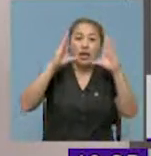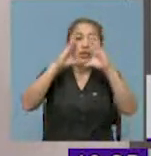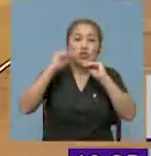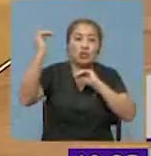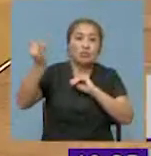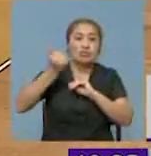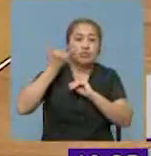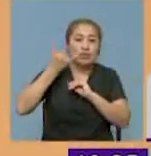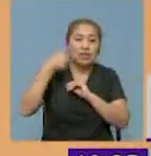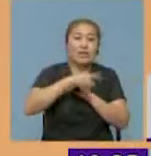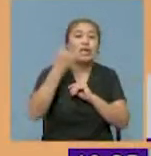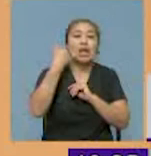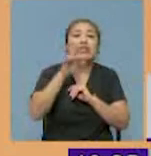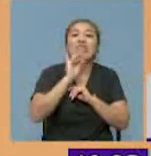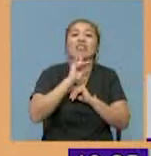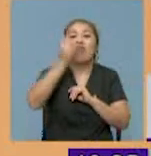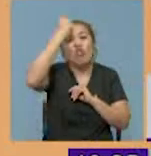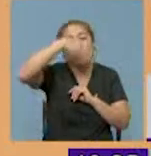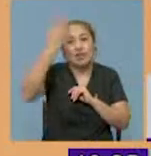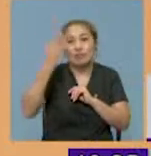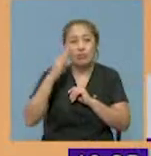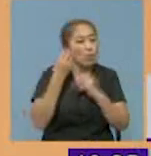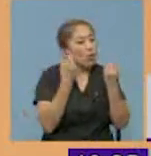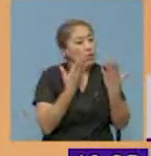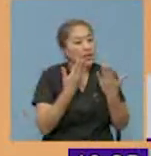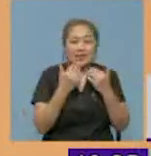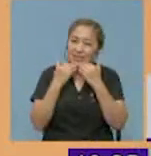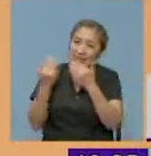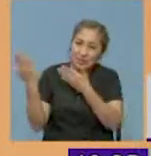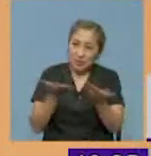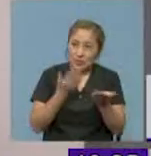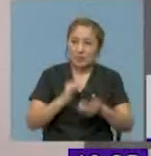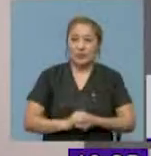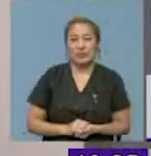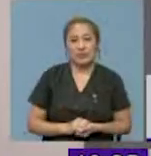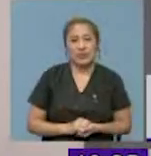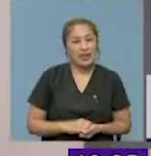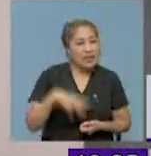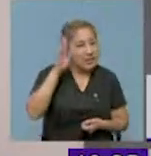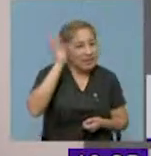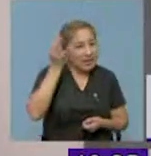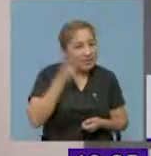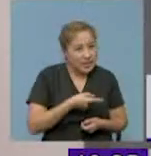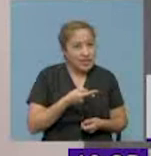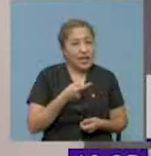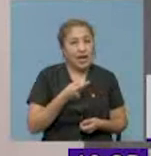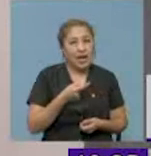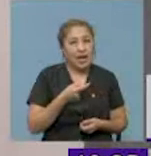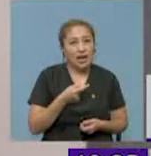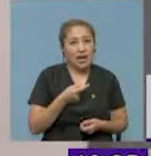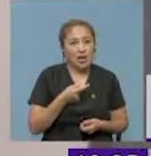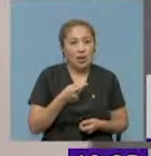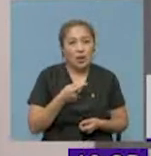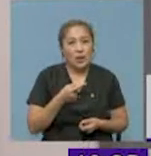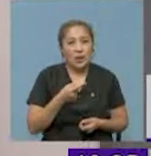carlos gracias por estar aquí como está todo bien muchas gracias por la invitación bueno era de esperarse pero no estamos hablando de una